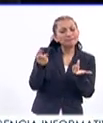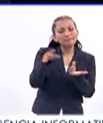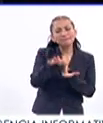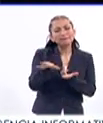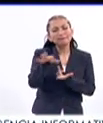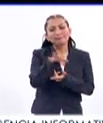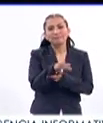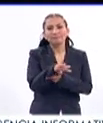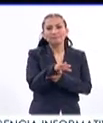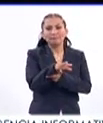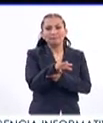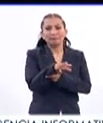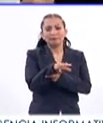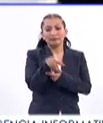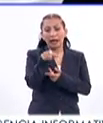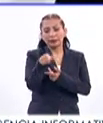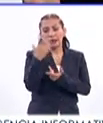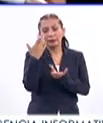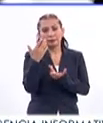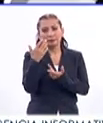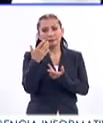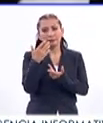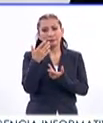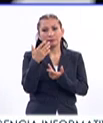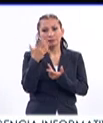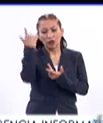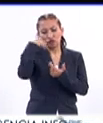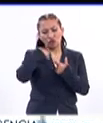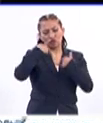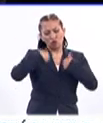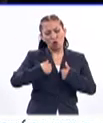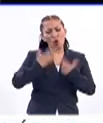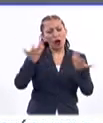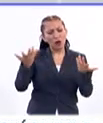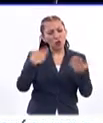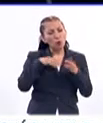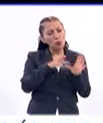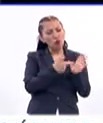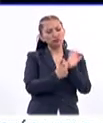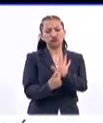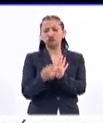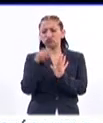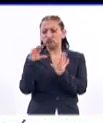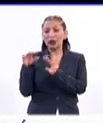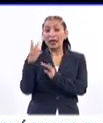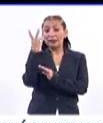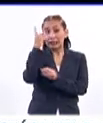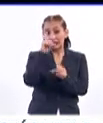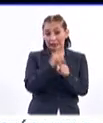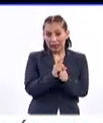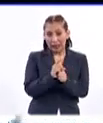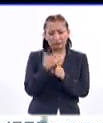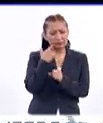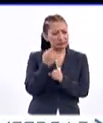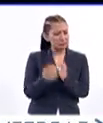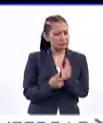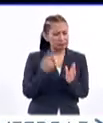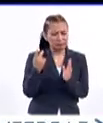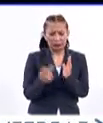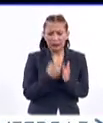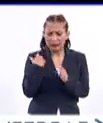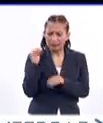que se entienden como formadores de audiencias. Ofrecemos 3 días intensivos